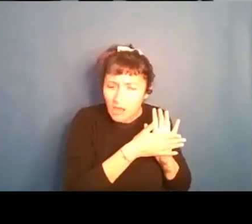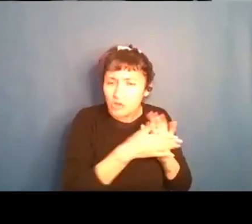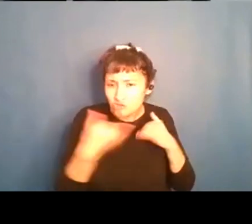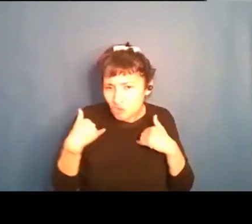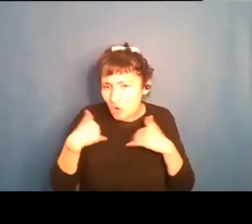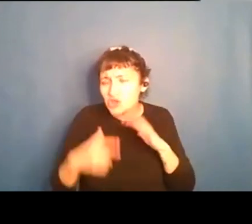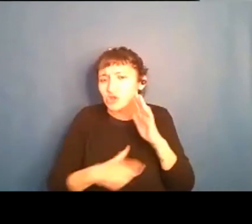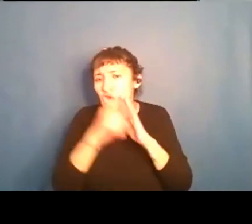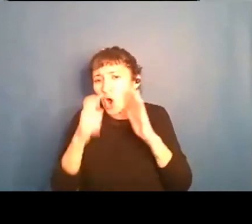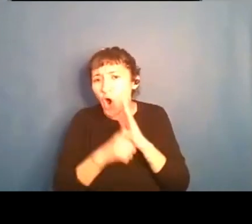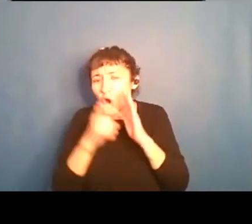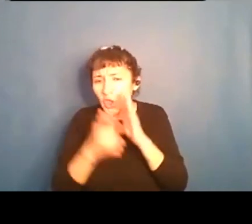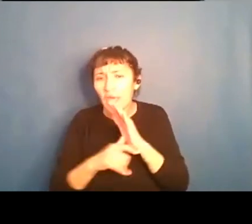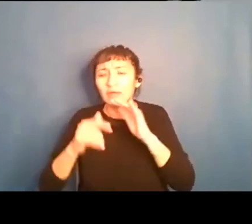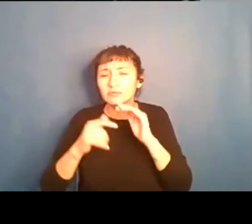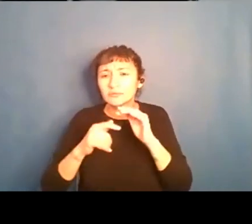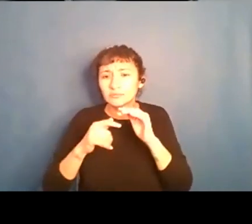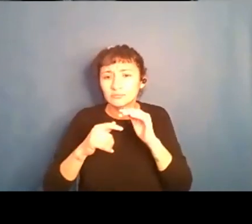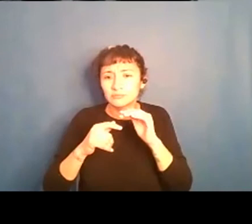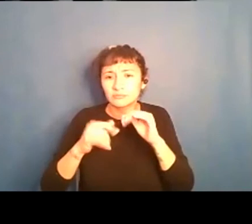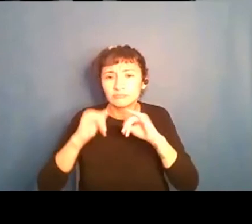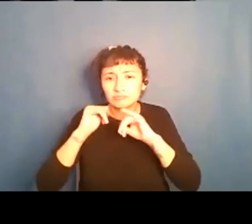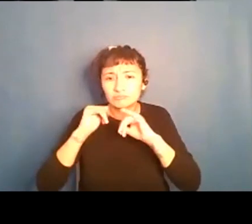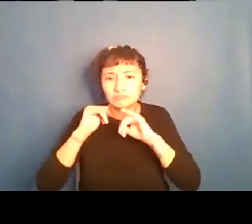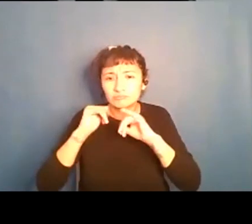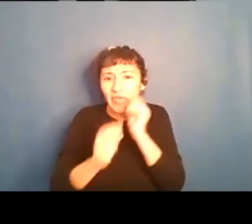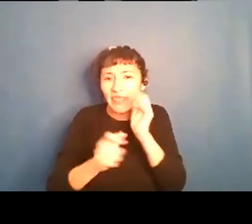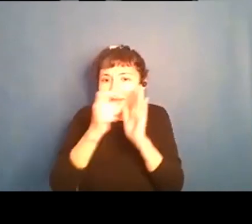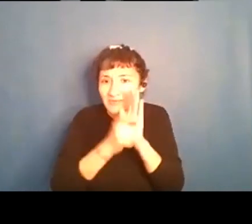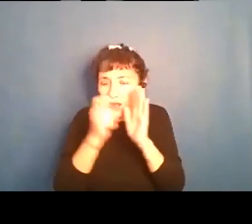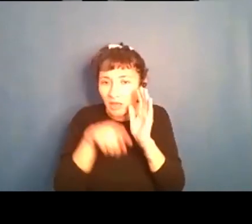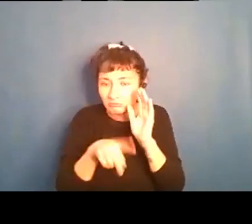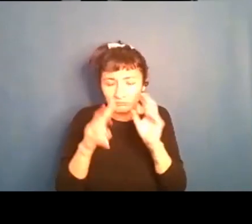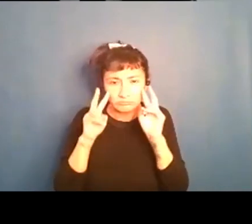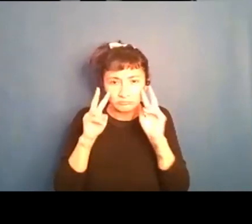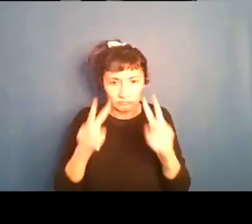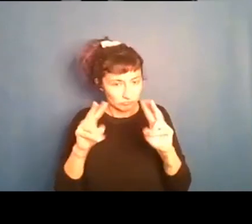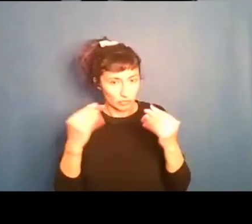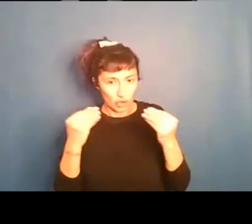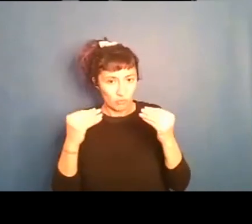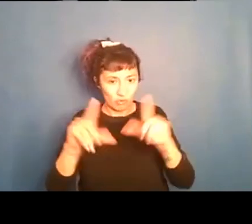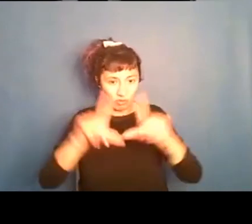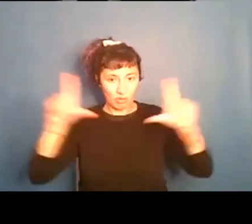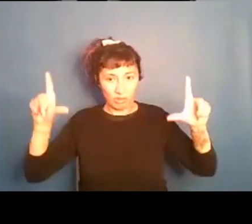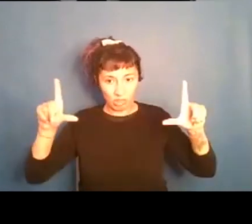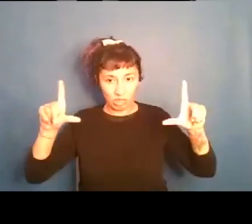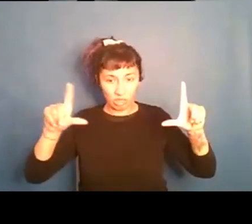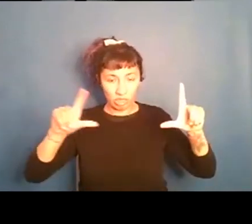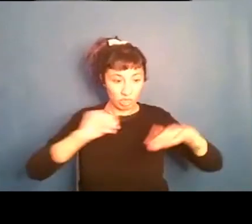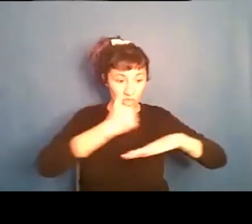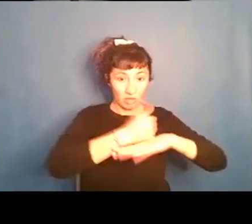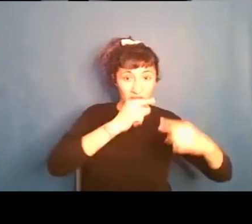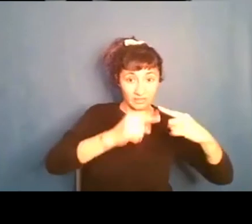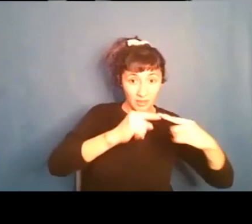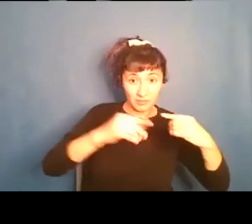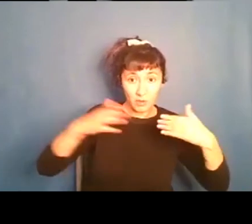Instagram, porque los canales tapan la intérprete con el newsletter, no sé cómo se llama, con